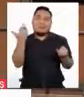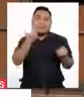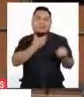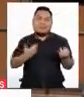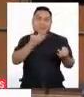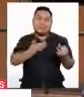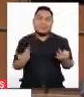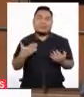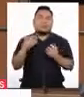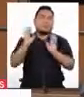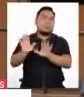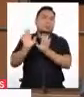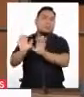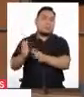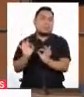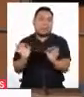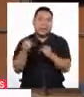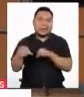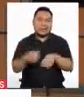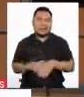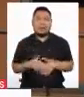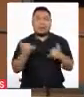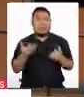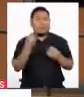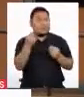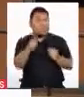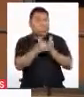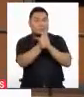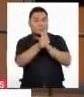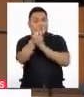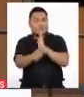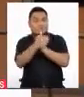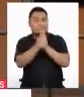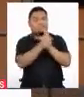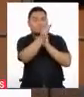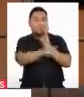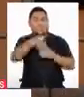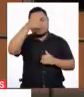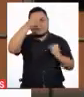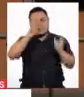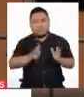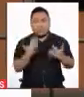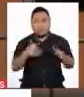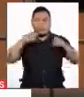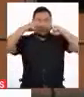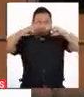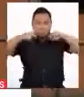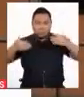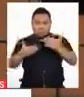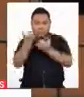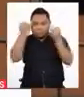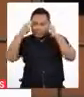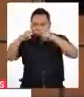muchos expertos científicos peruanos, una vez que comienzan a desarrollar, a investigar, a innovar,